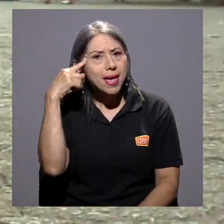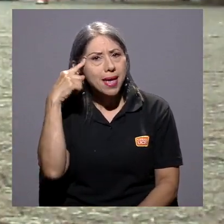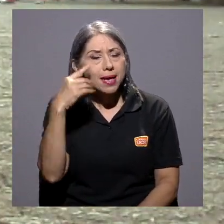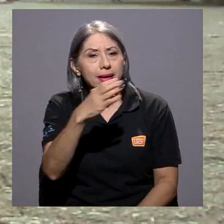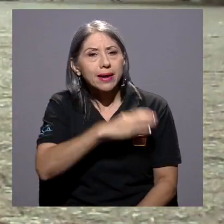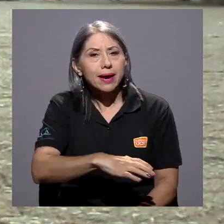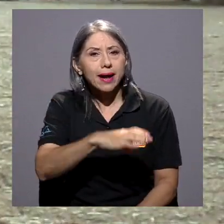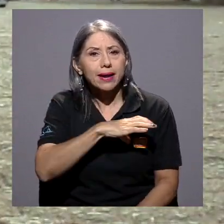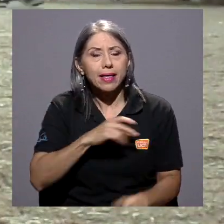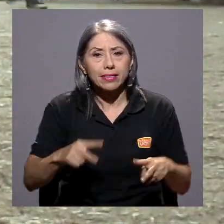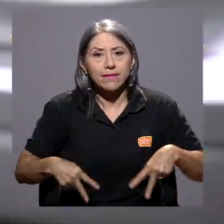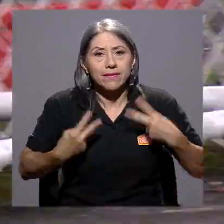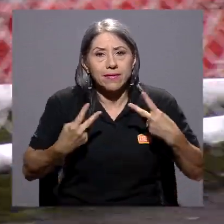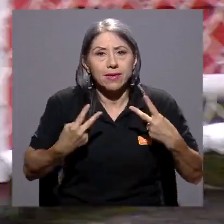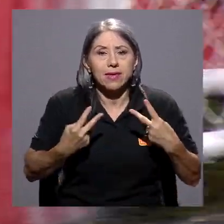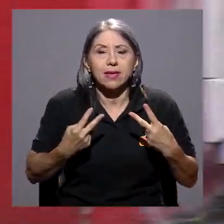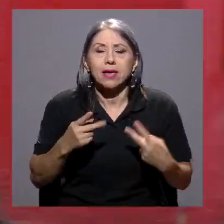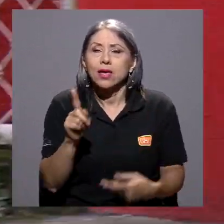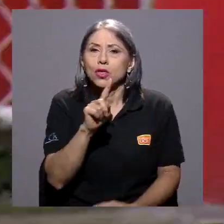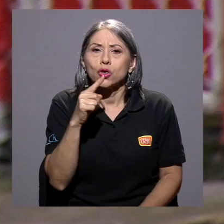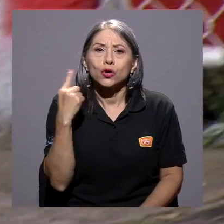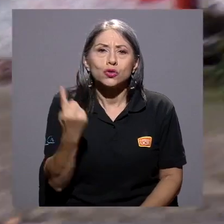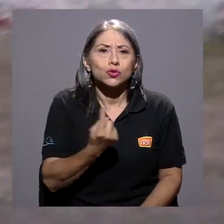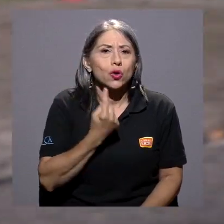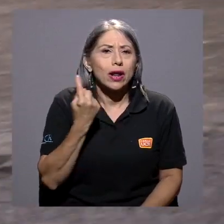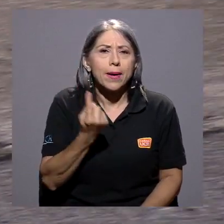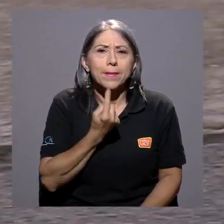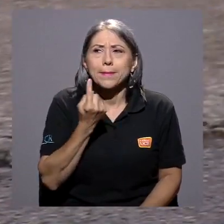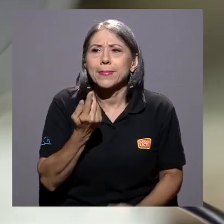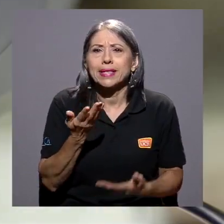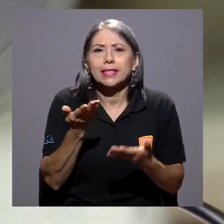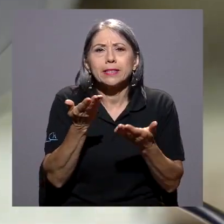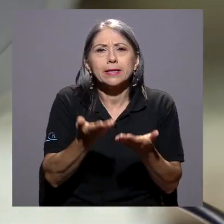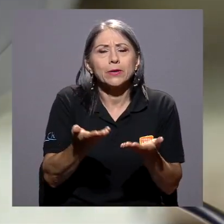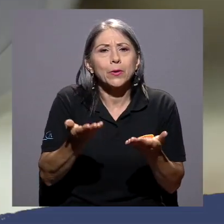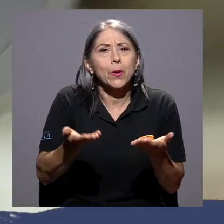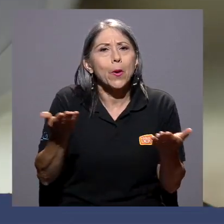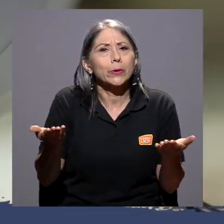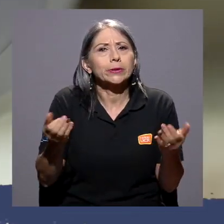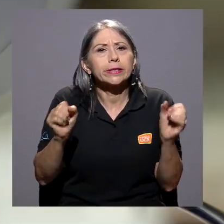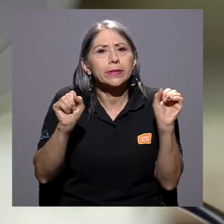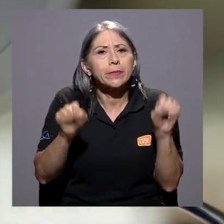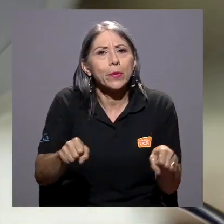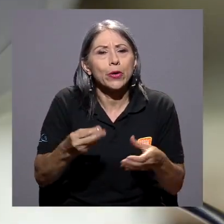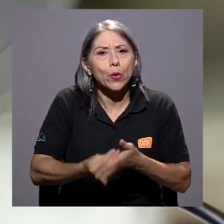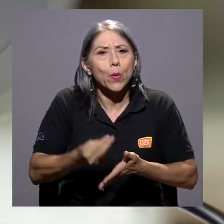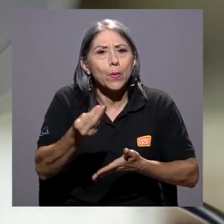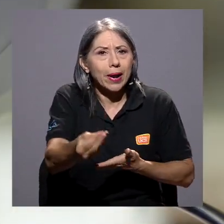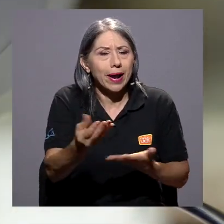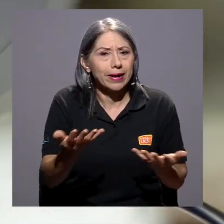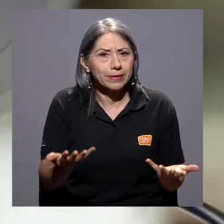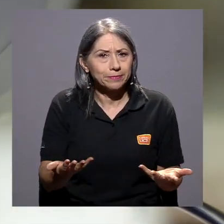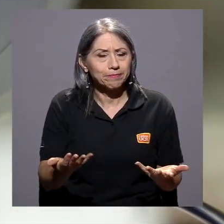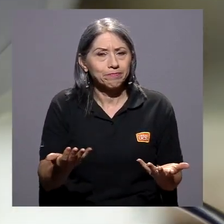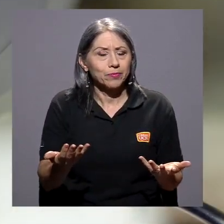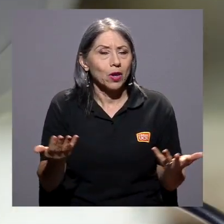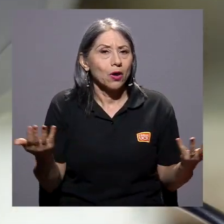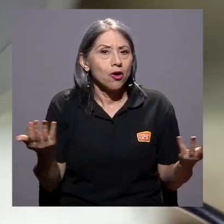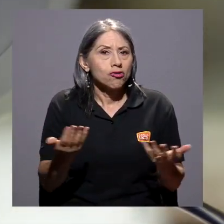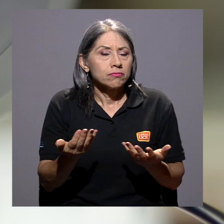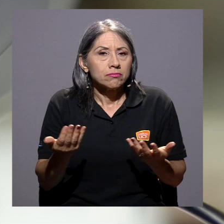Pienso en la calidad de vida, no solamente en las cosas en las que nos podemos comprar,